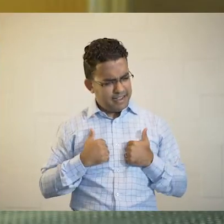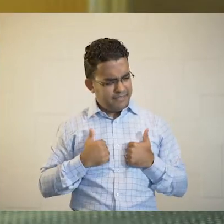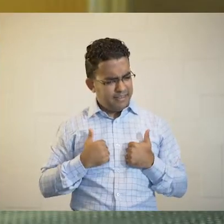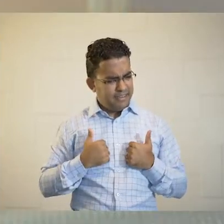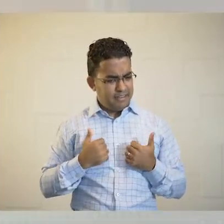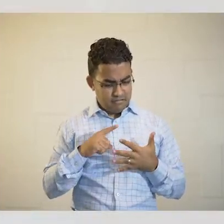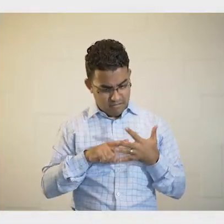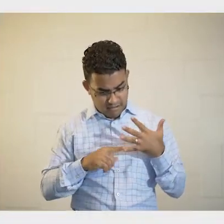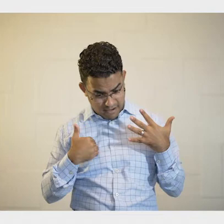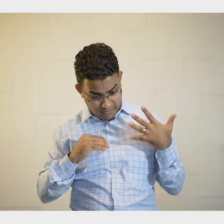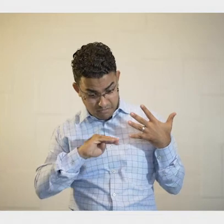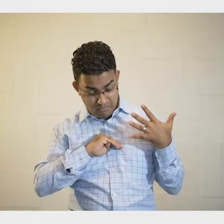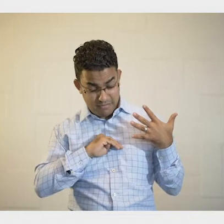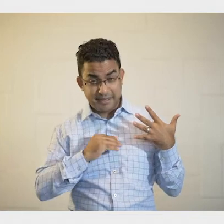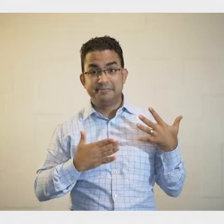está más cerca de la felicidad.